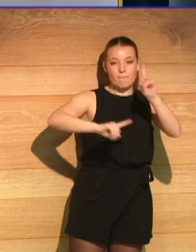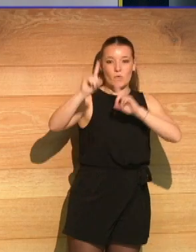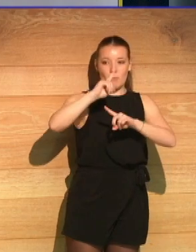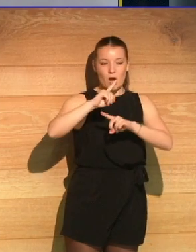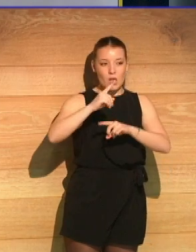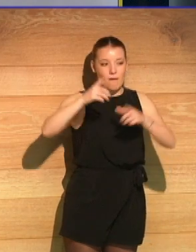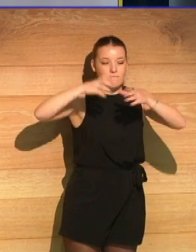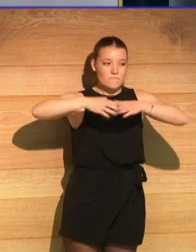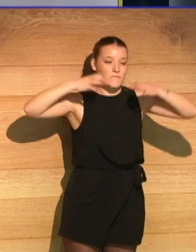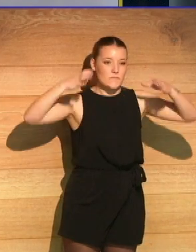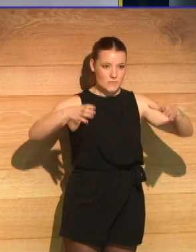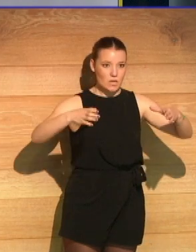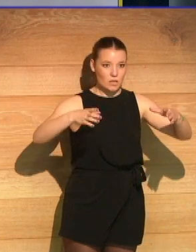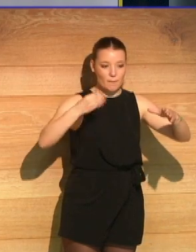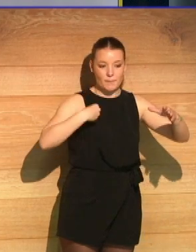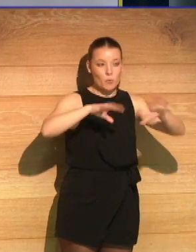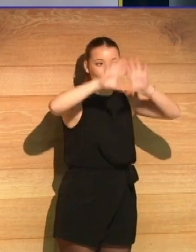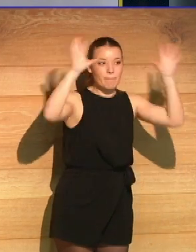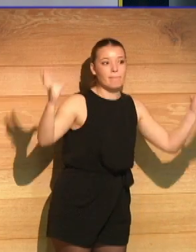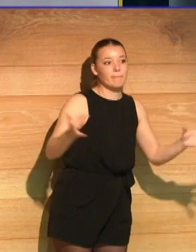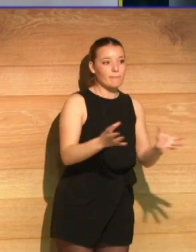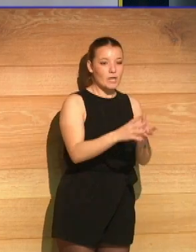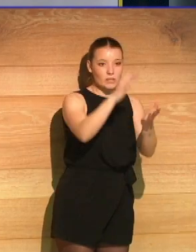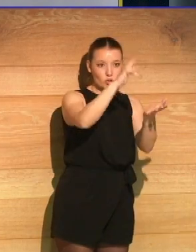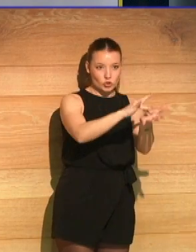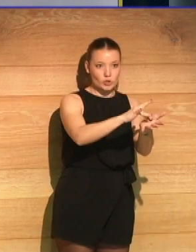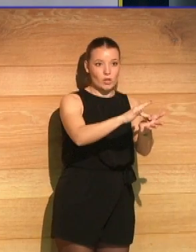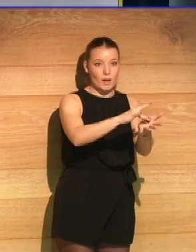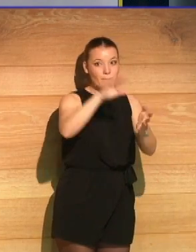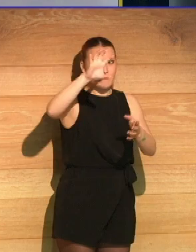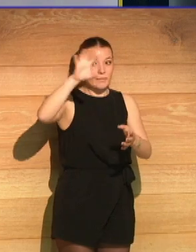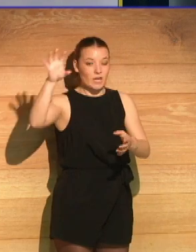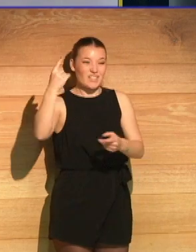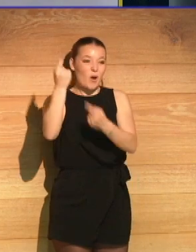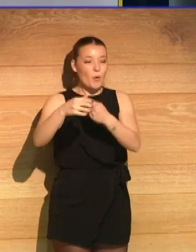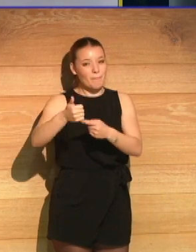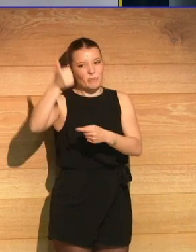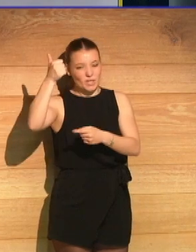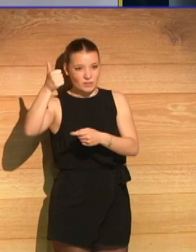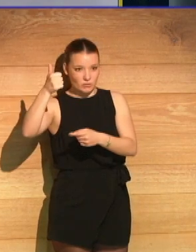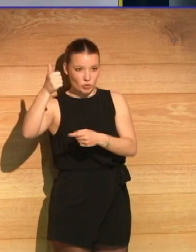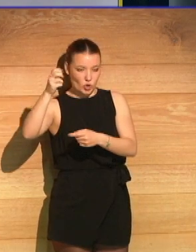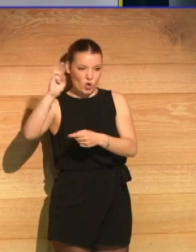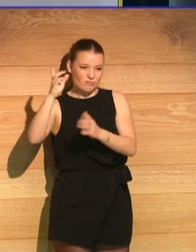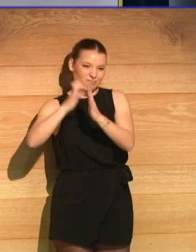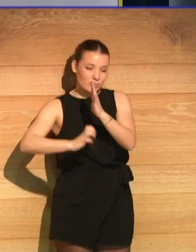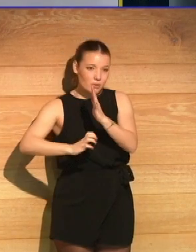tenemos, ¿no? Que tiene el planeta, que tenemos más unos países que otros, porque hay muchos